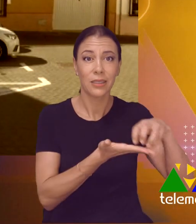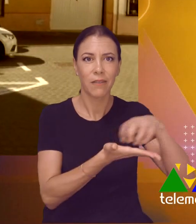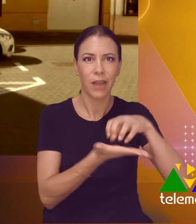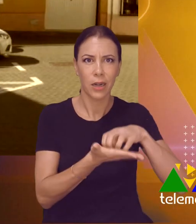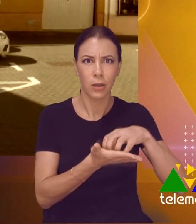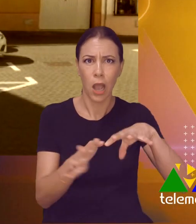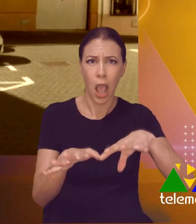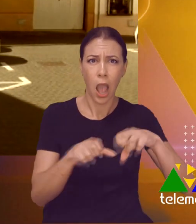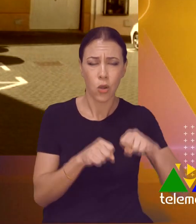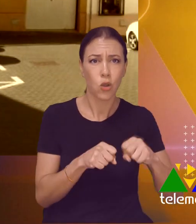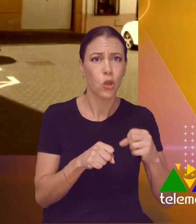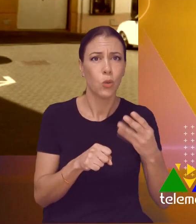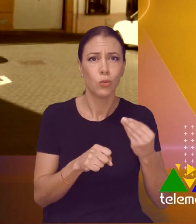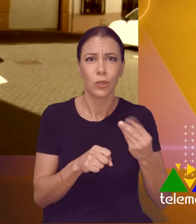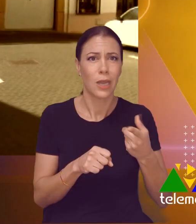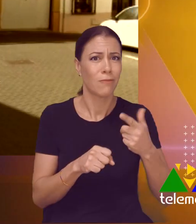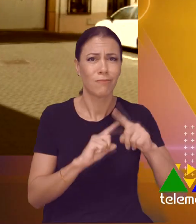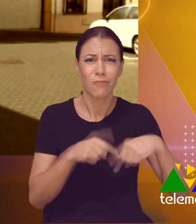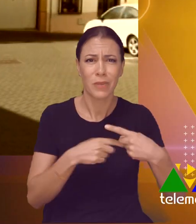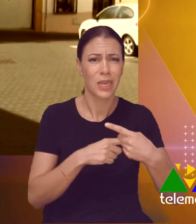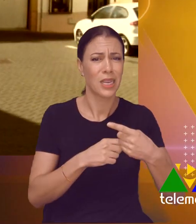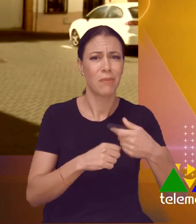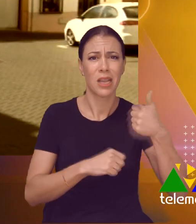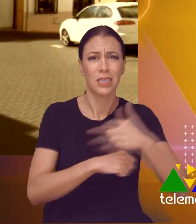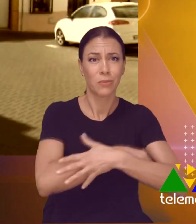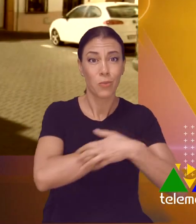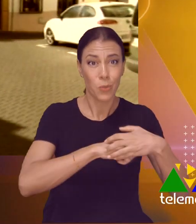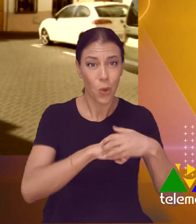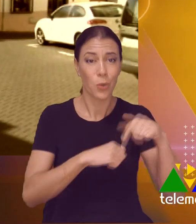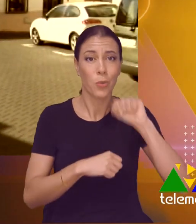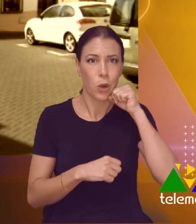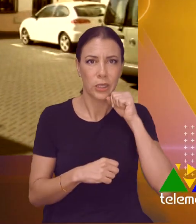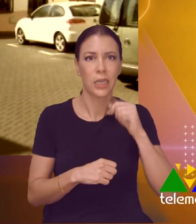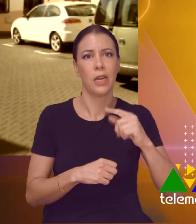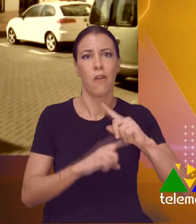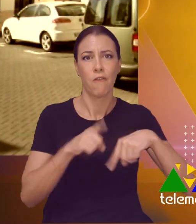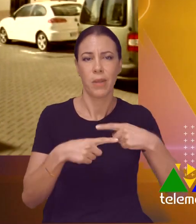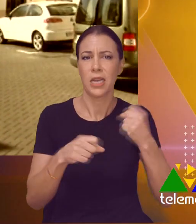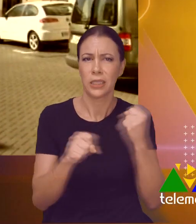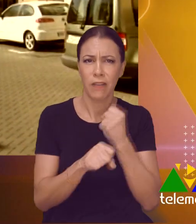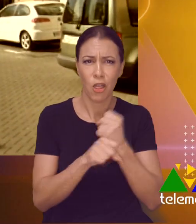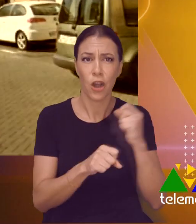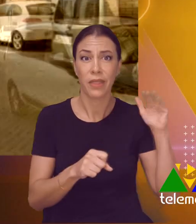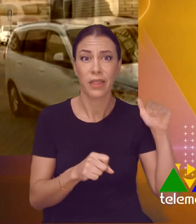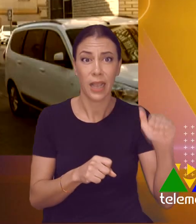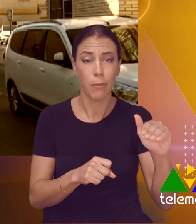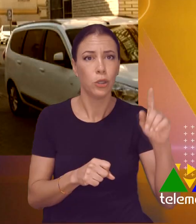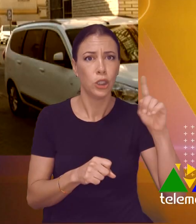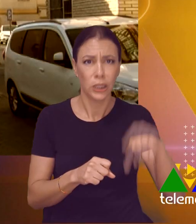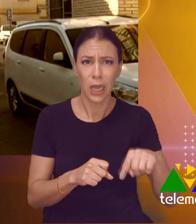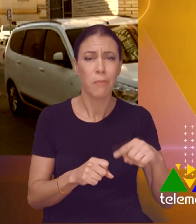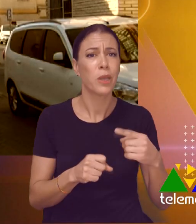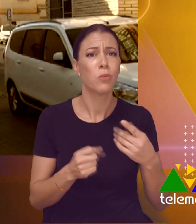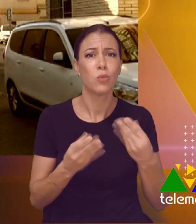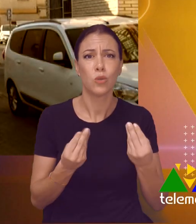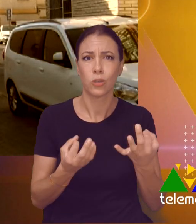Este barrio acogió a parte de las clases más humildes de Motril, fundamentalmente familias de trabajadores del campo, y presentó